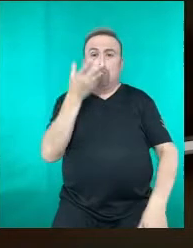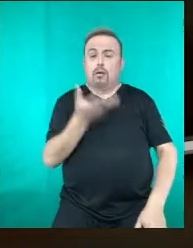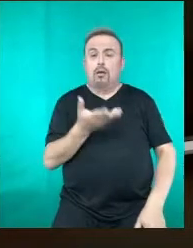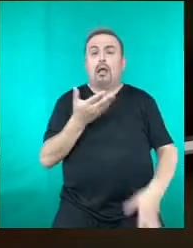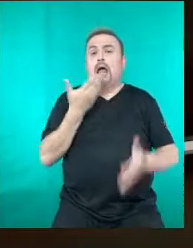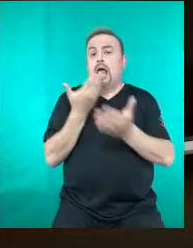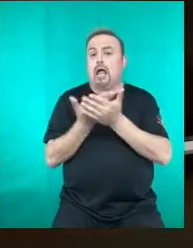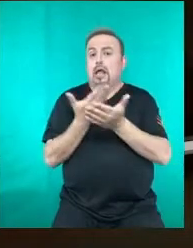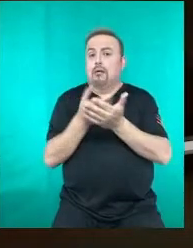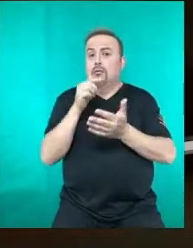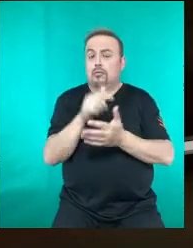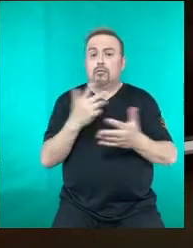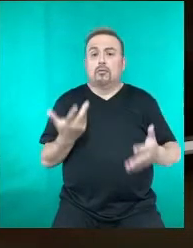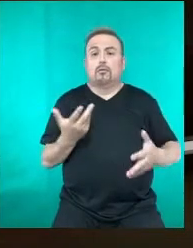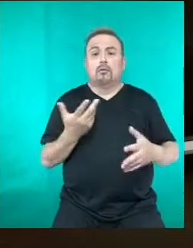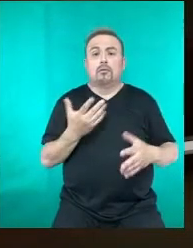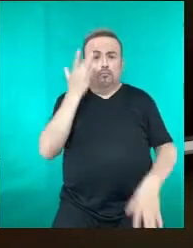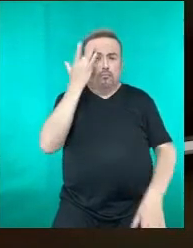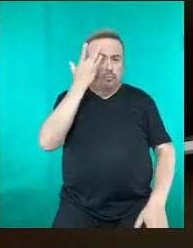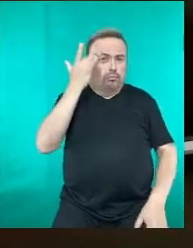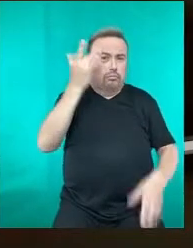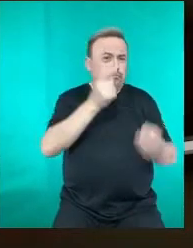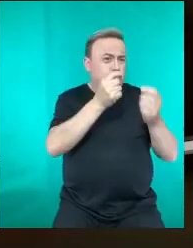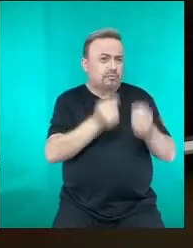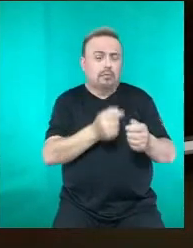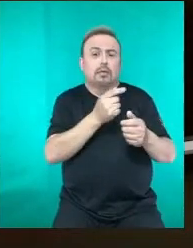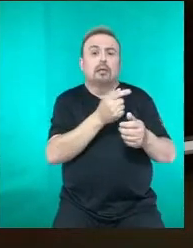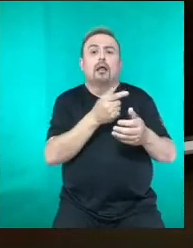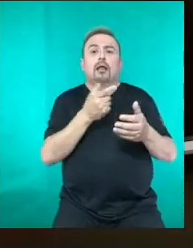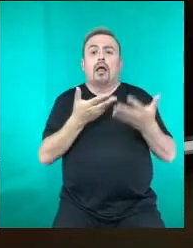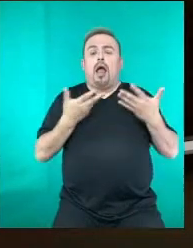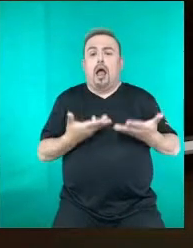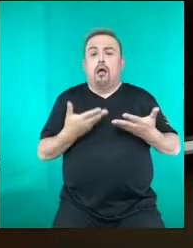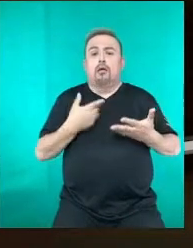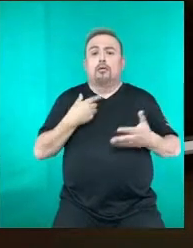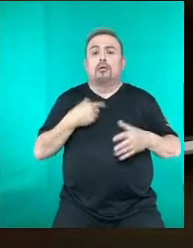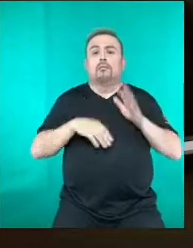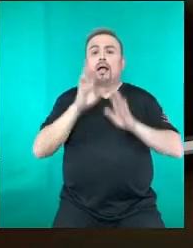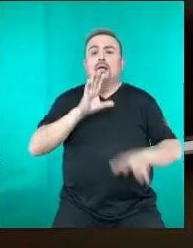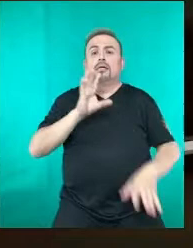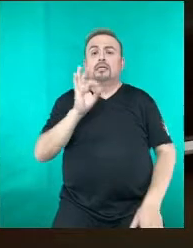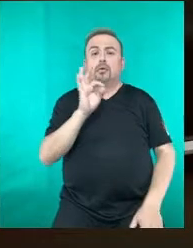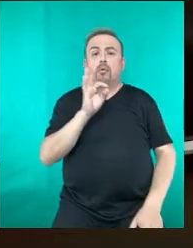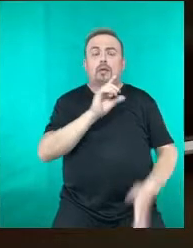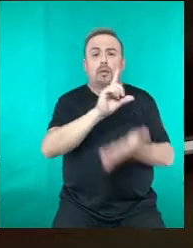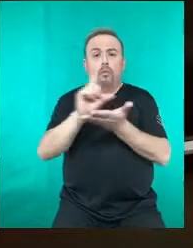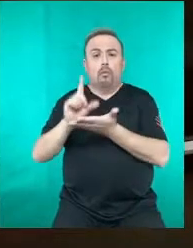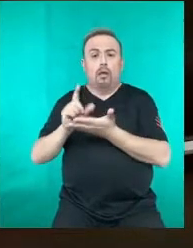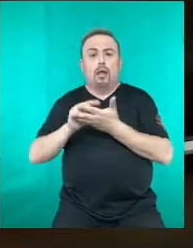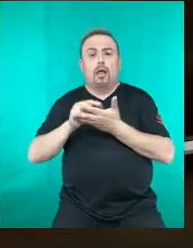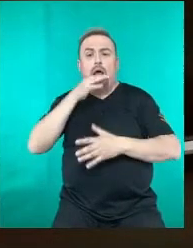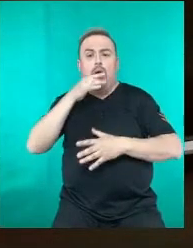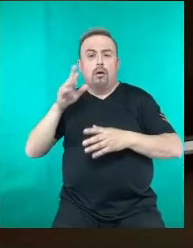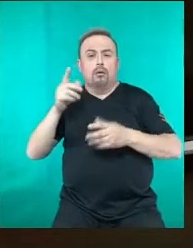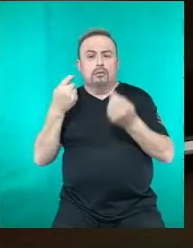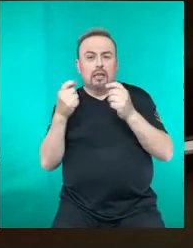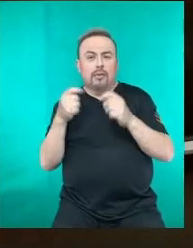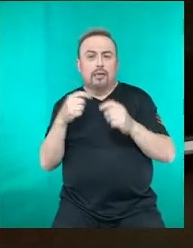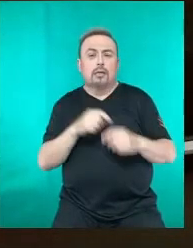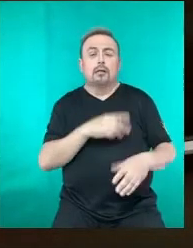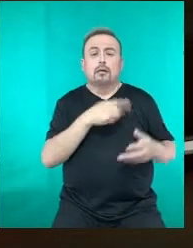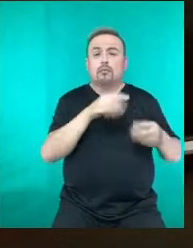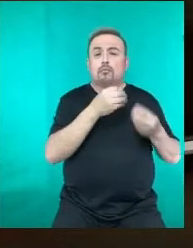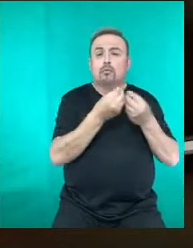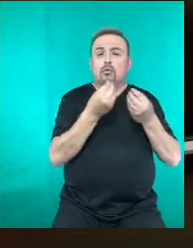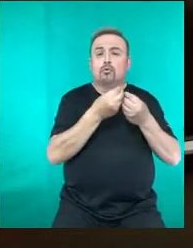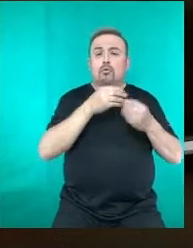esa expertise, ese conocimiento. Hoy día operamos más de 50 plantas de aguas servidas, 50 y algo de agua potable, entre ellas 7 plantas de